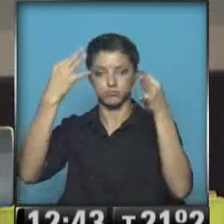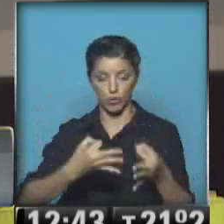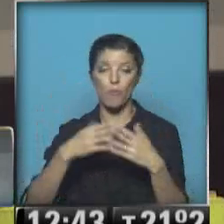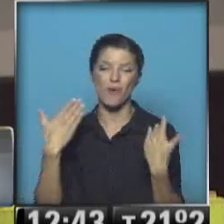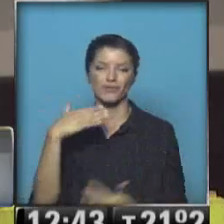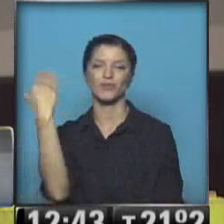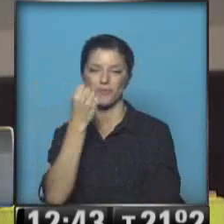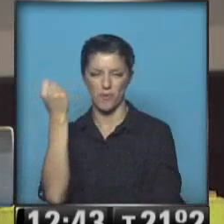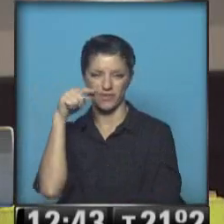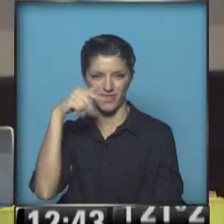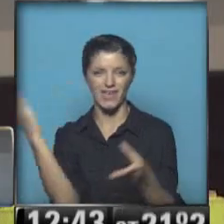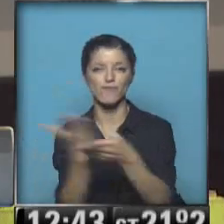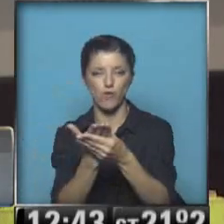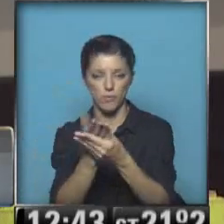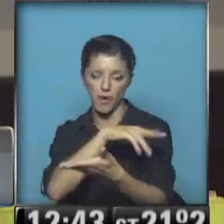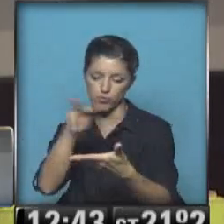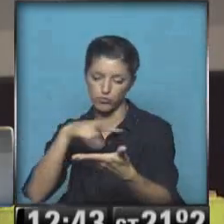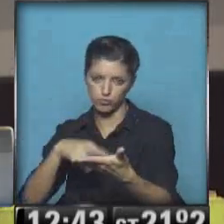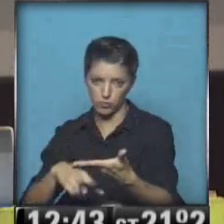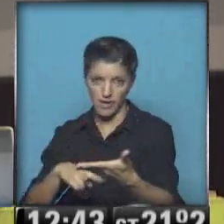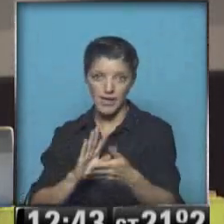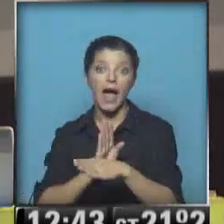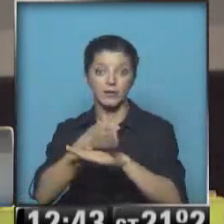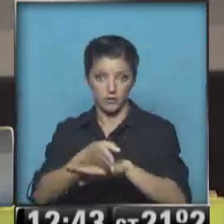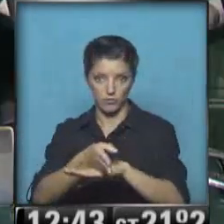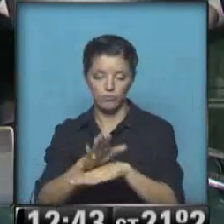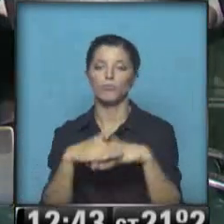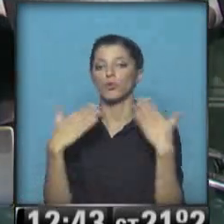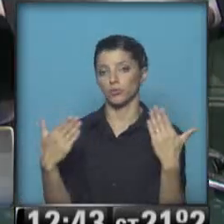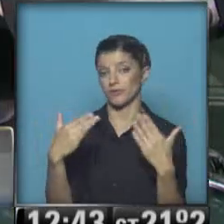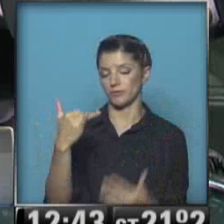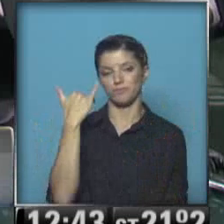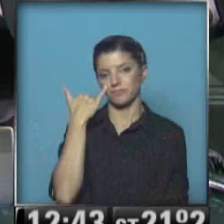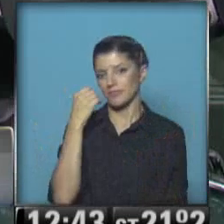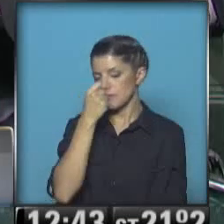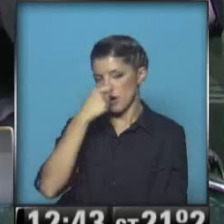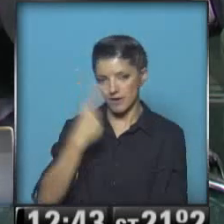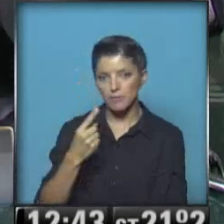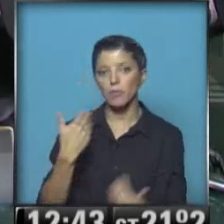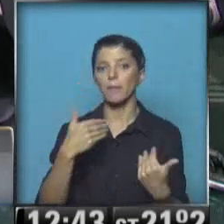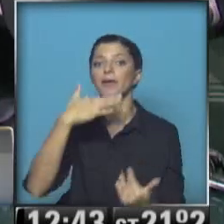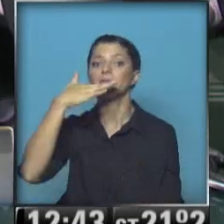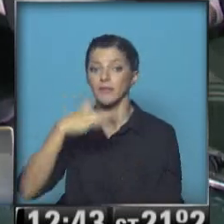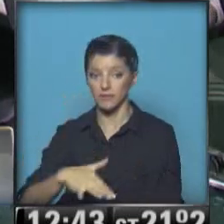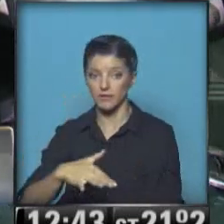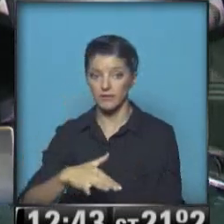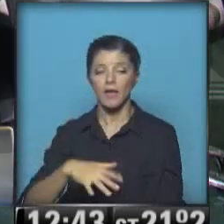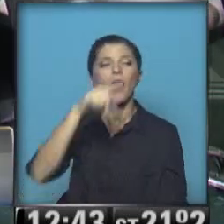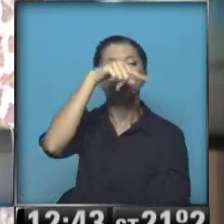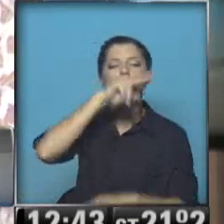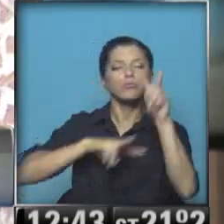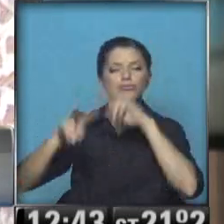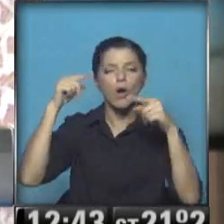importante leer estos estos documentos tener acceso por supuesto cuanto antes mejor para poder comprender qué es lo que ellos están planificando y